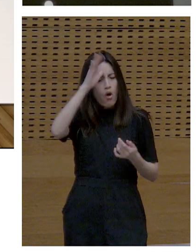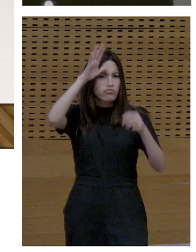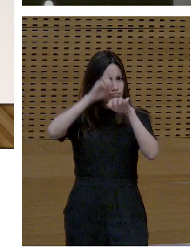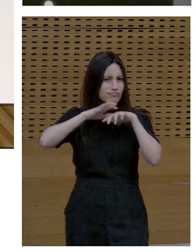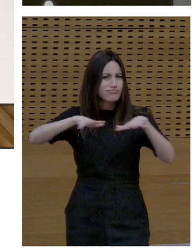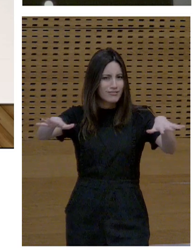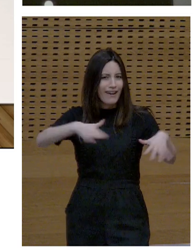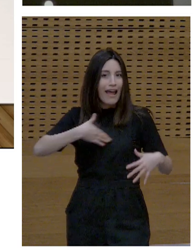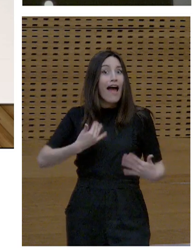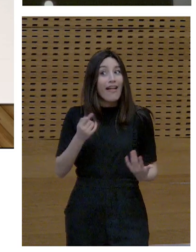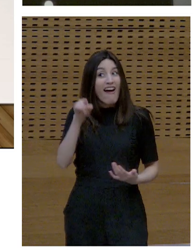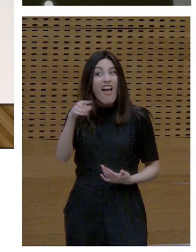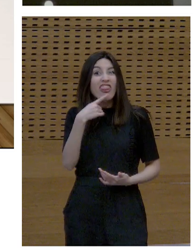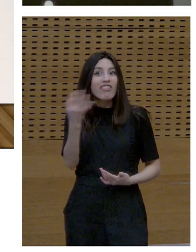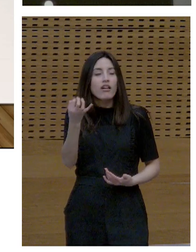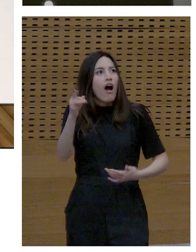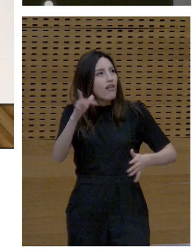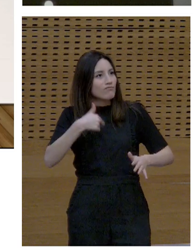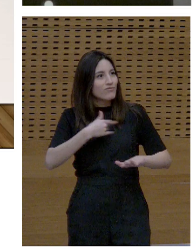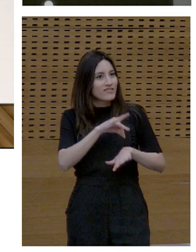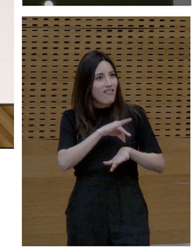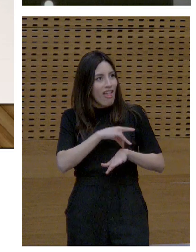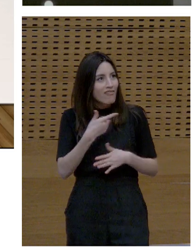dijo, bueno, yo tengo que dar un sentido a mi enfermedad porque